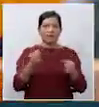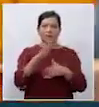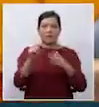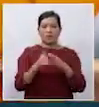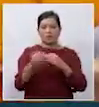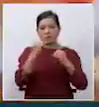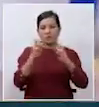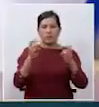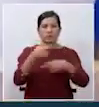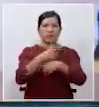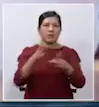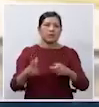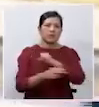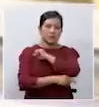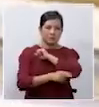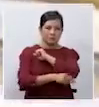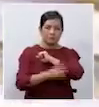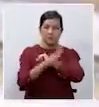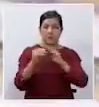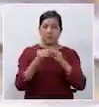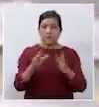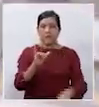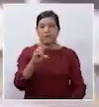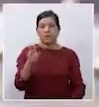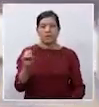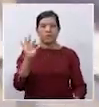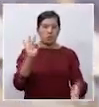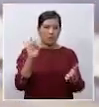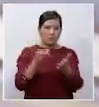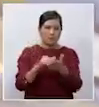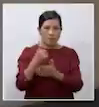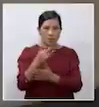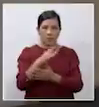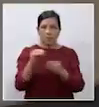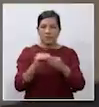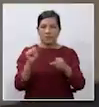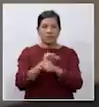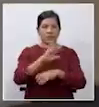territorio nacional. Por ello se cuenta con el ISO 9001 y de buenas prácticas de manufactura.